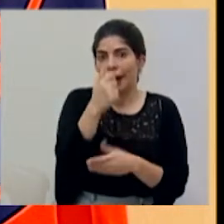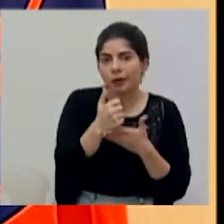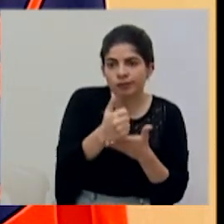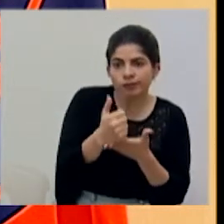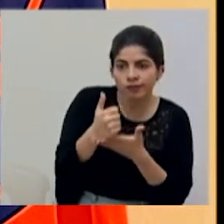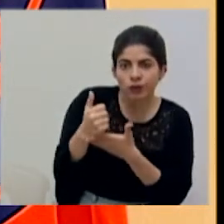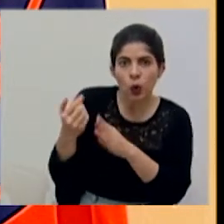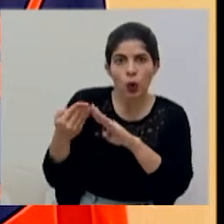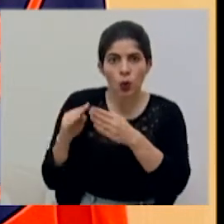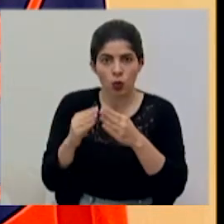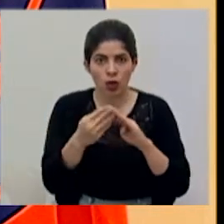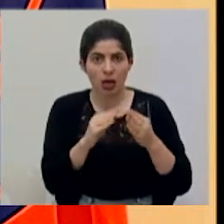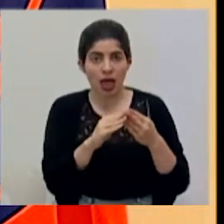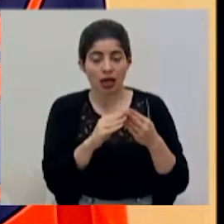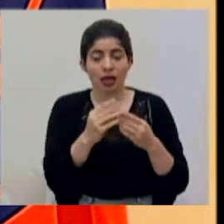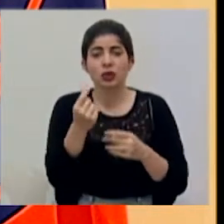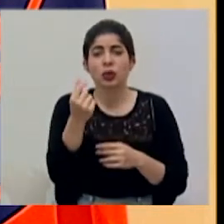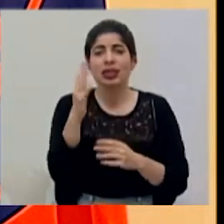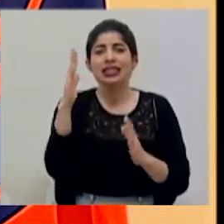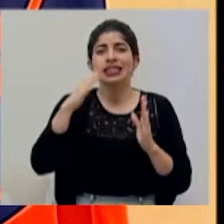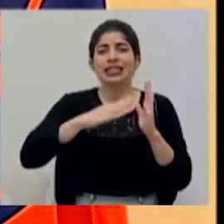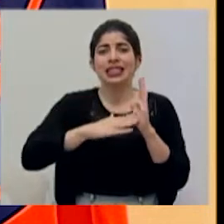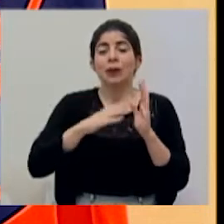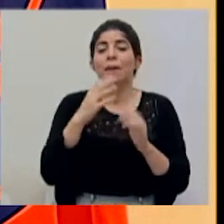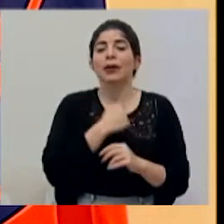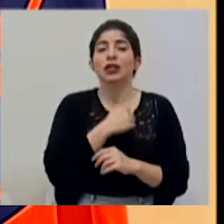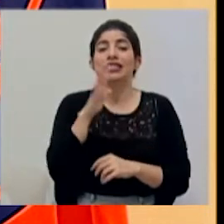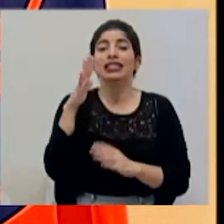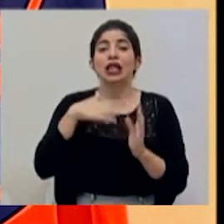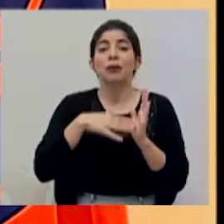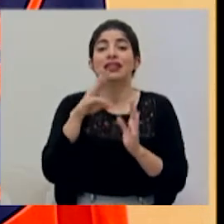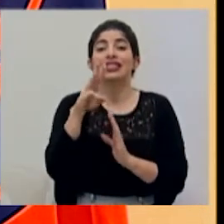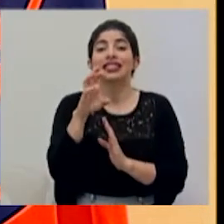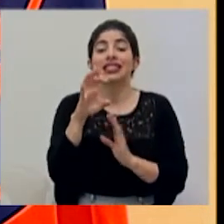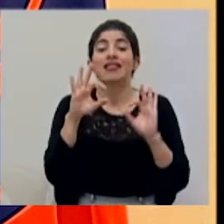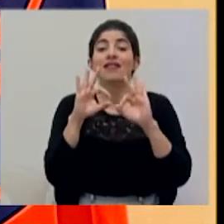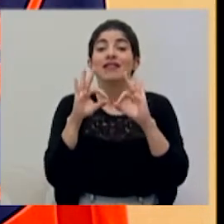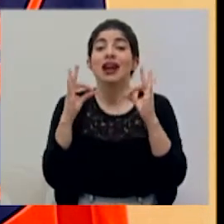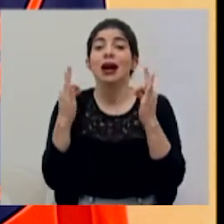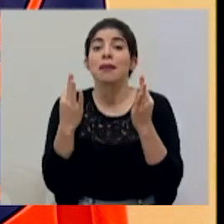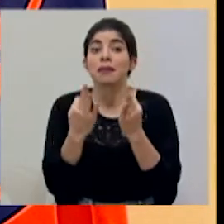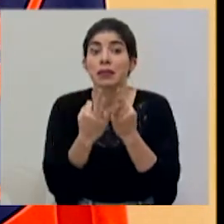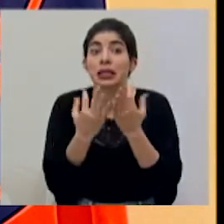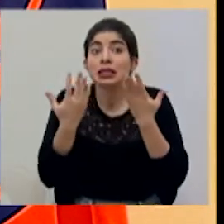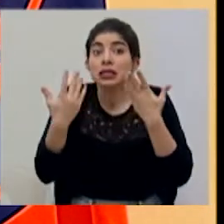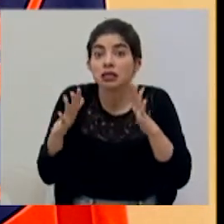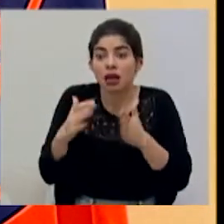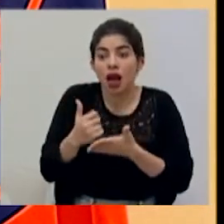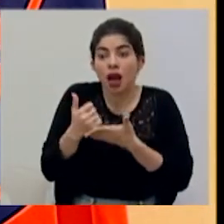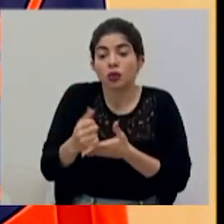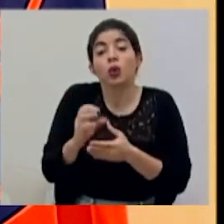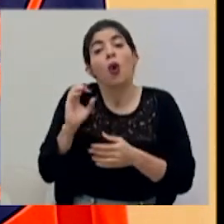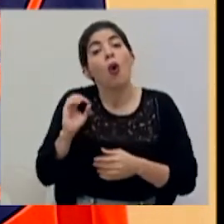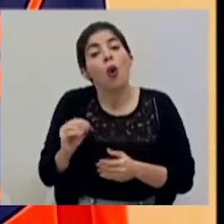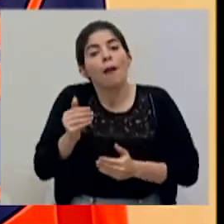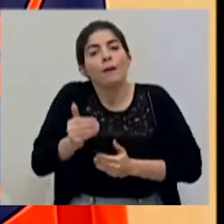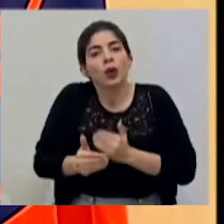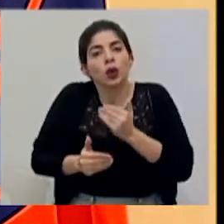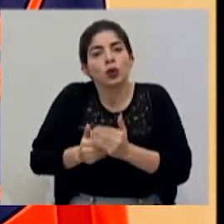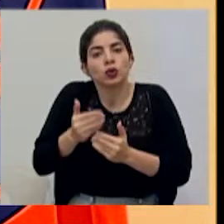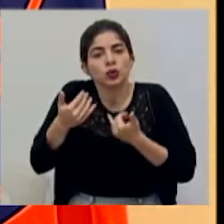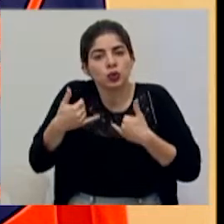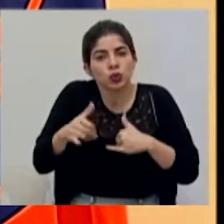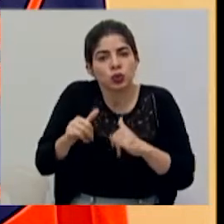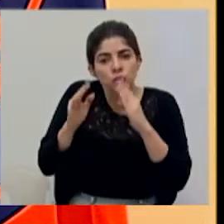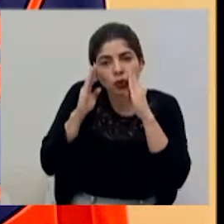comunidades. Hablamos de 5.600 familias que o ya se atendieron o están en proceso de atención